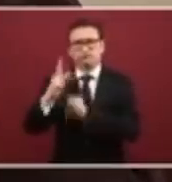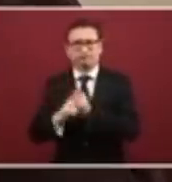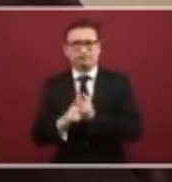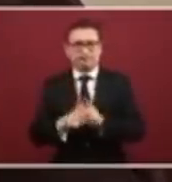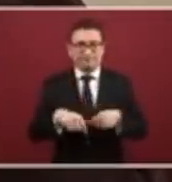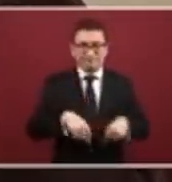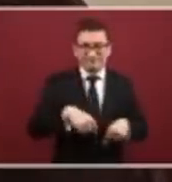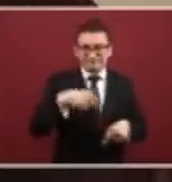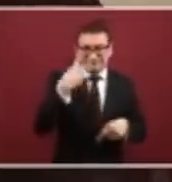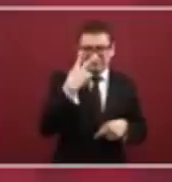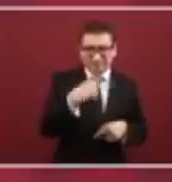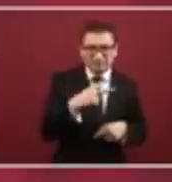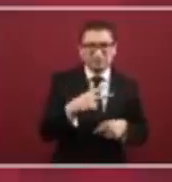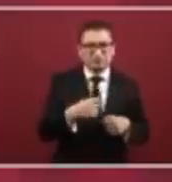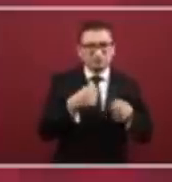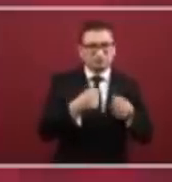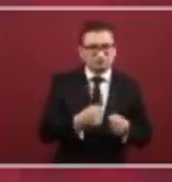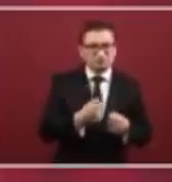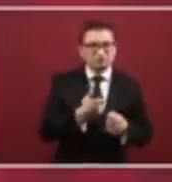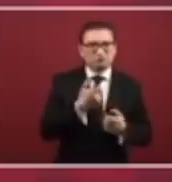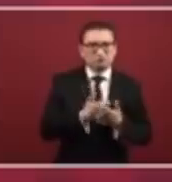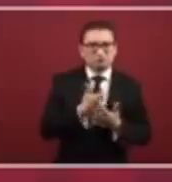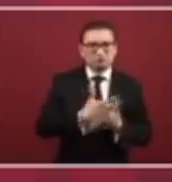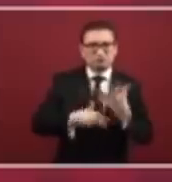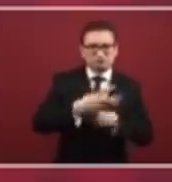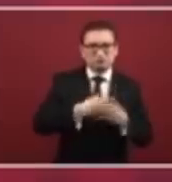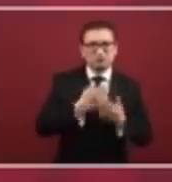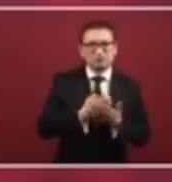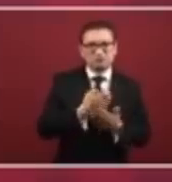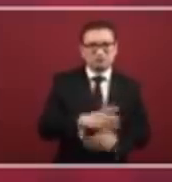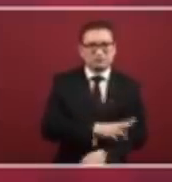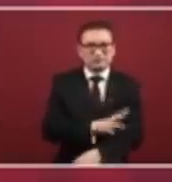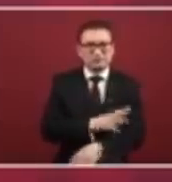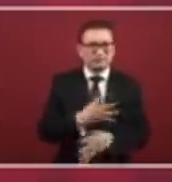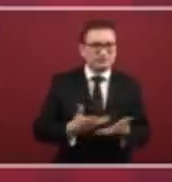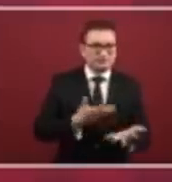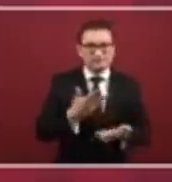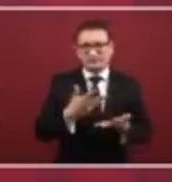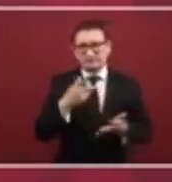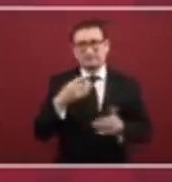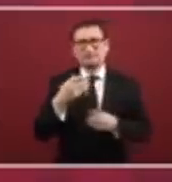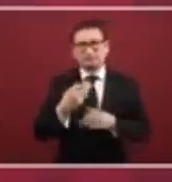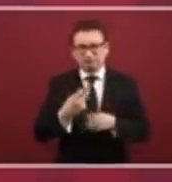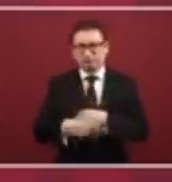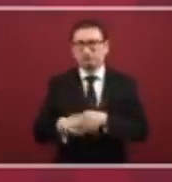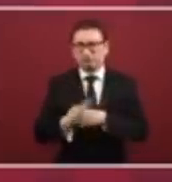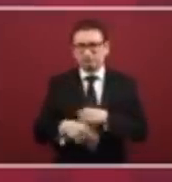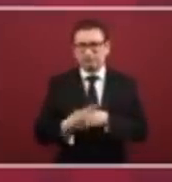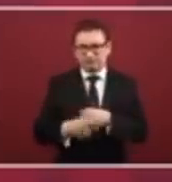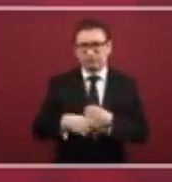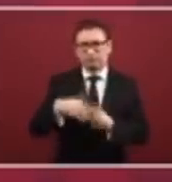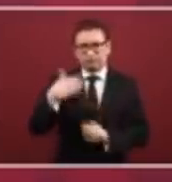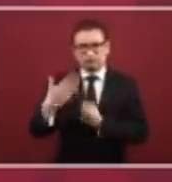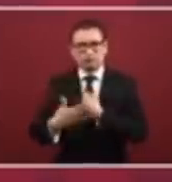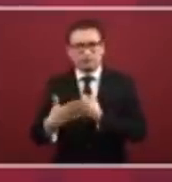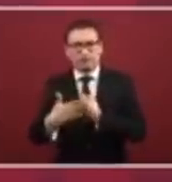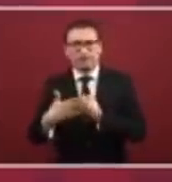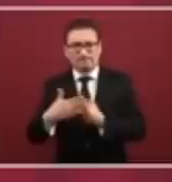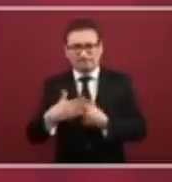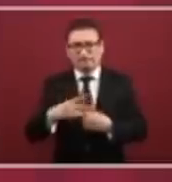país. Una vez que se haya concluido el plan de rehabilitación de nuestro Sistema Nacional de